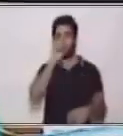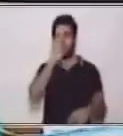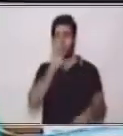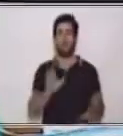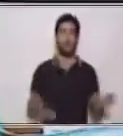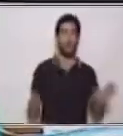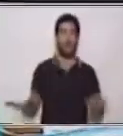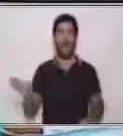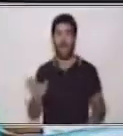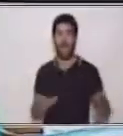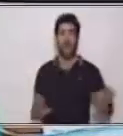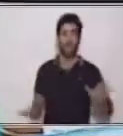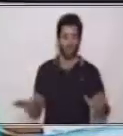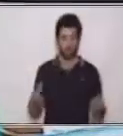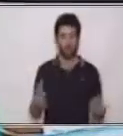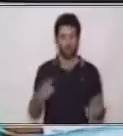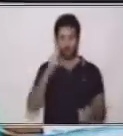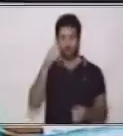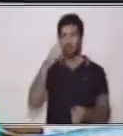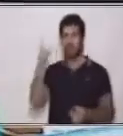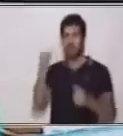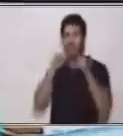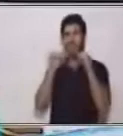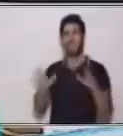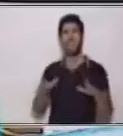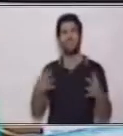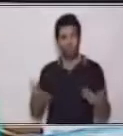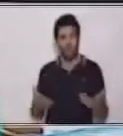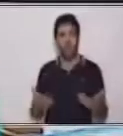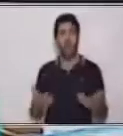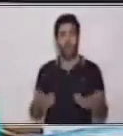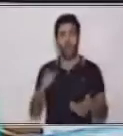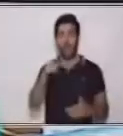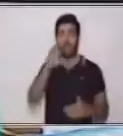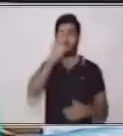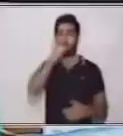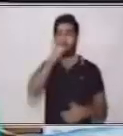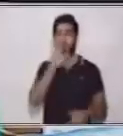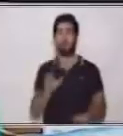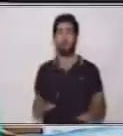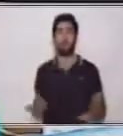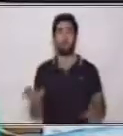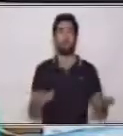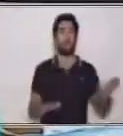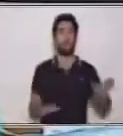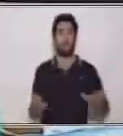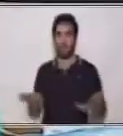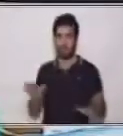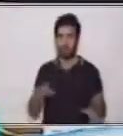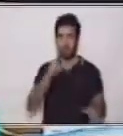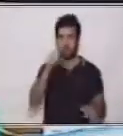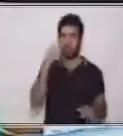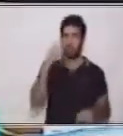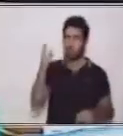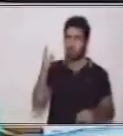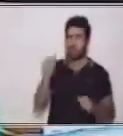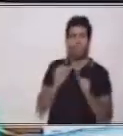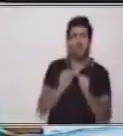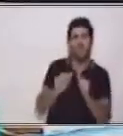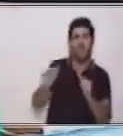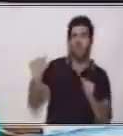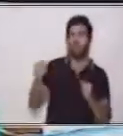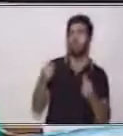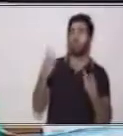¿Qué animal dijo que era? Un pato. ¿A qué distancia estará ese pato? ¿A cuántos